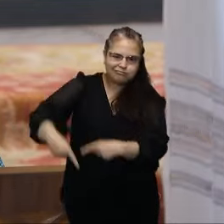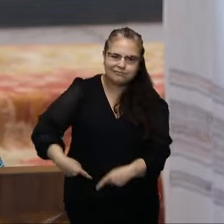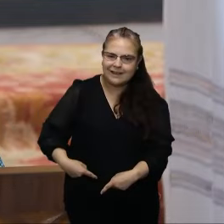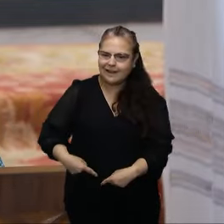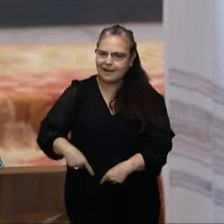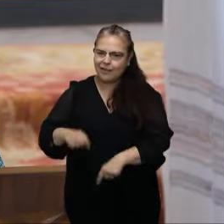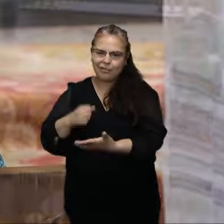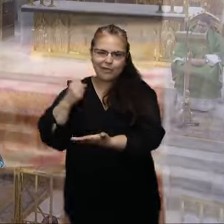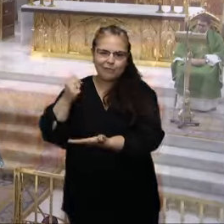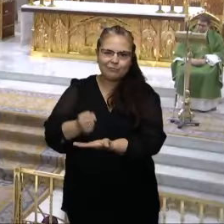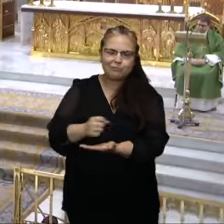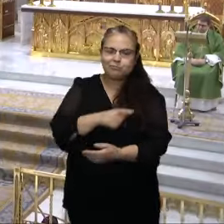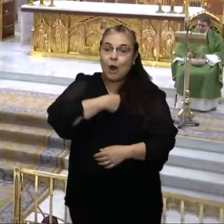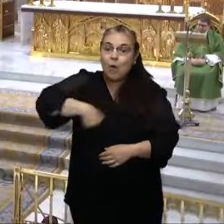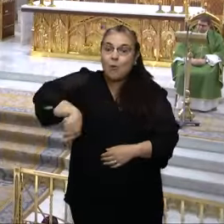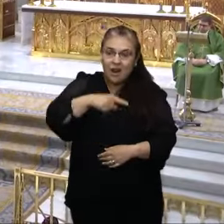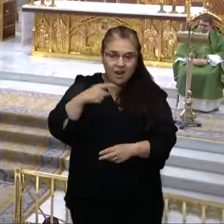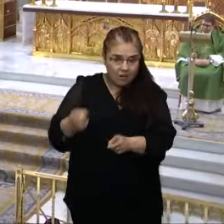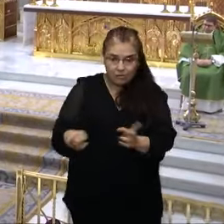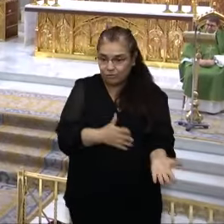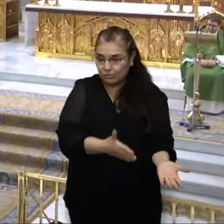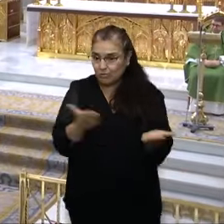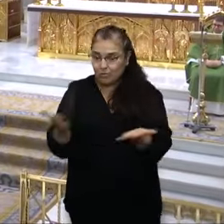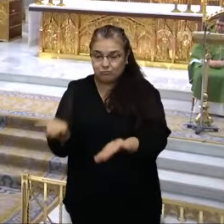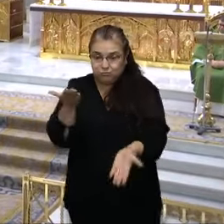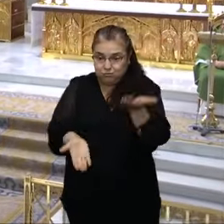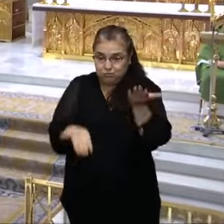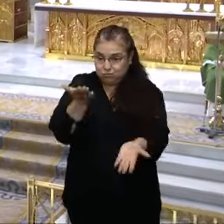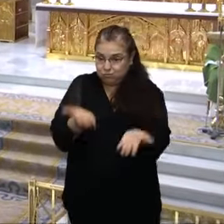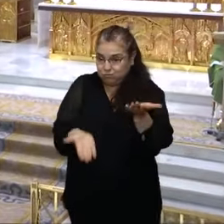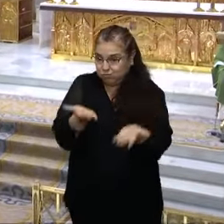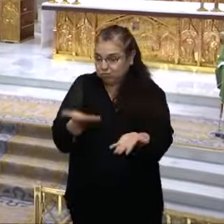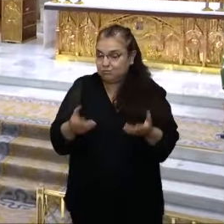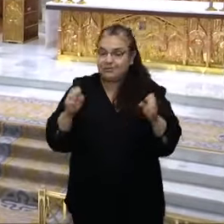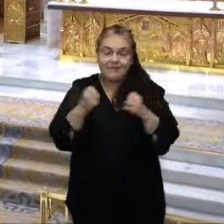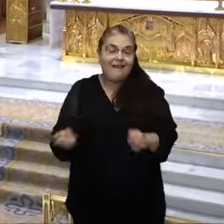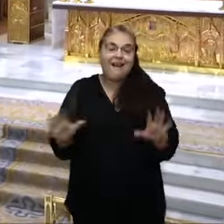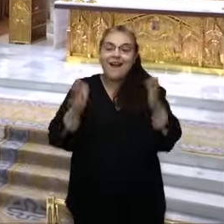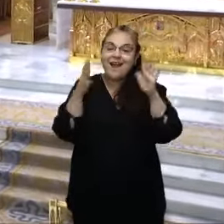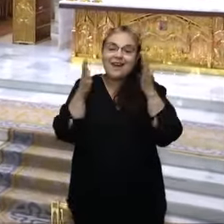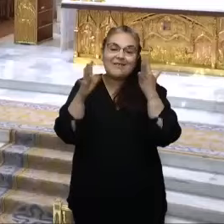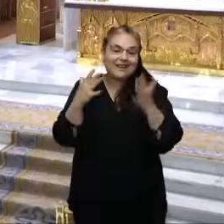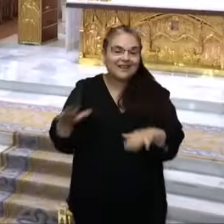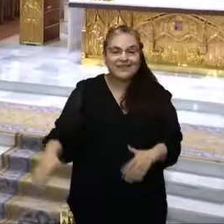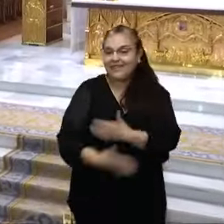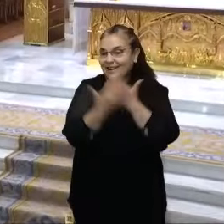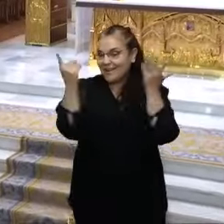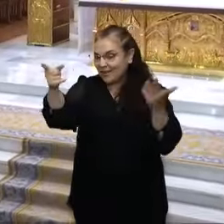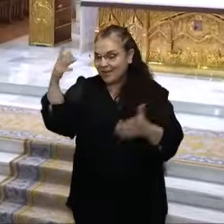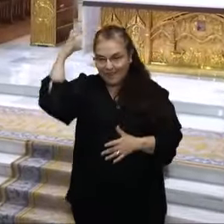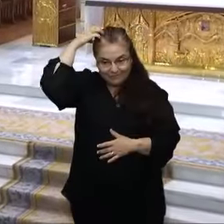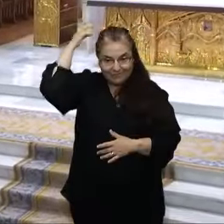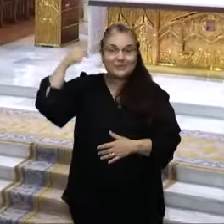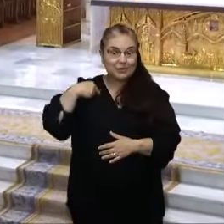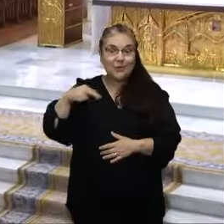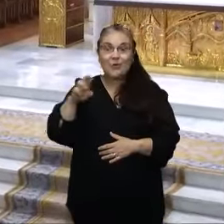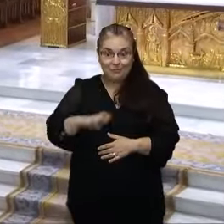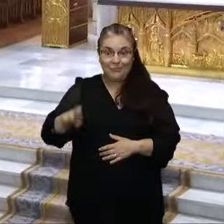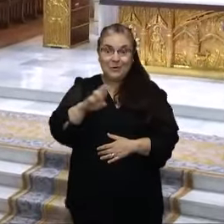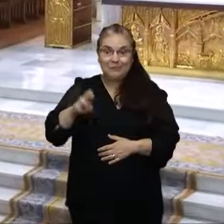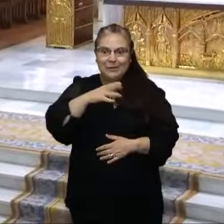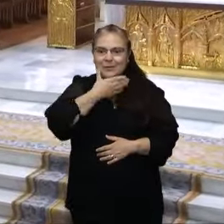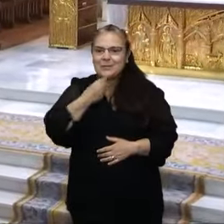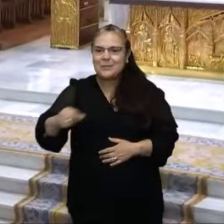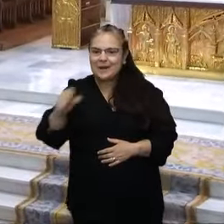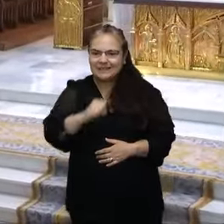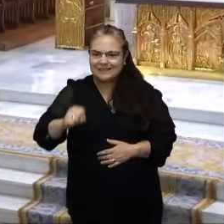tu obra a la otra y le cuenta tus hazañas. Alaban ellos la gloria de tu majestad y yo repito tus